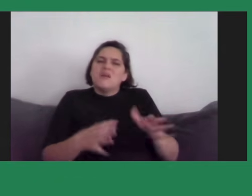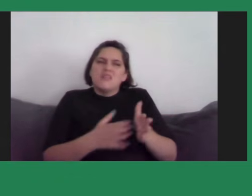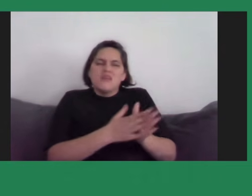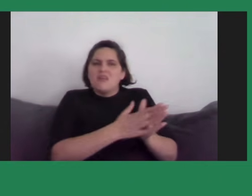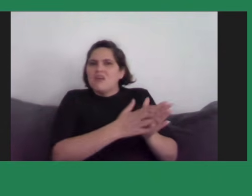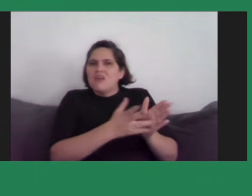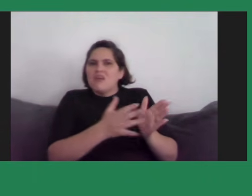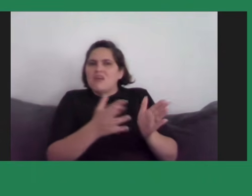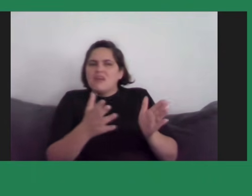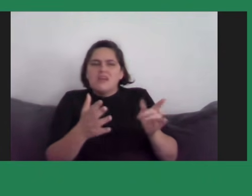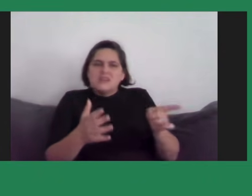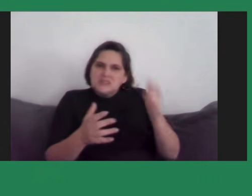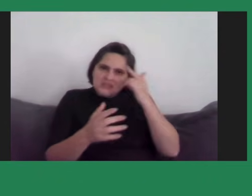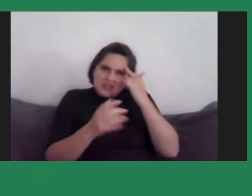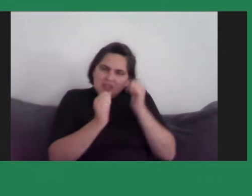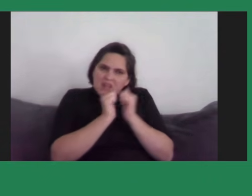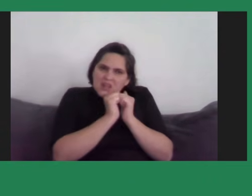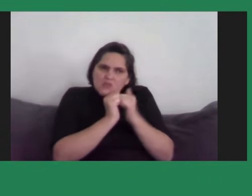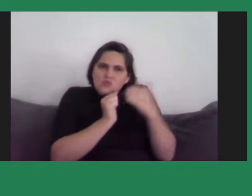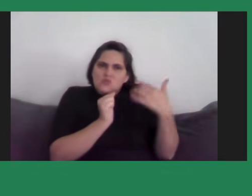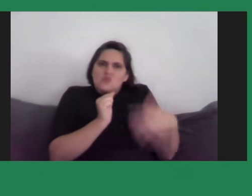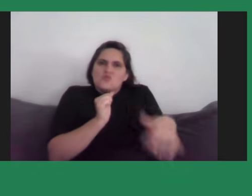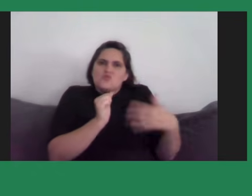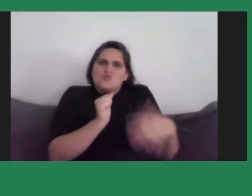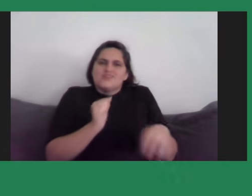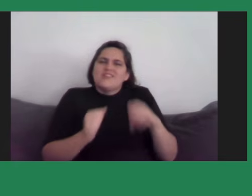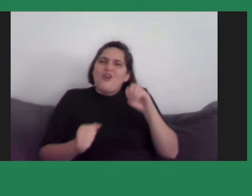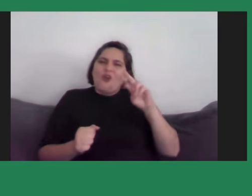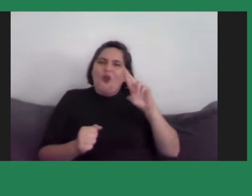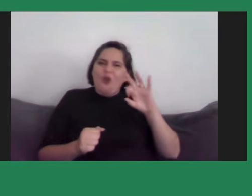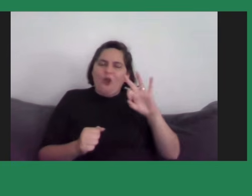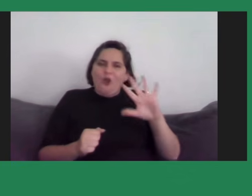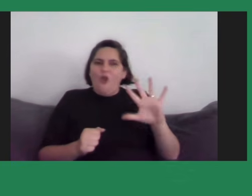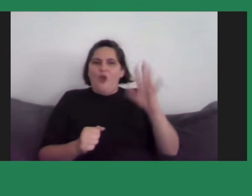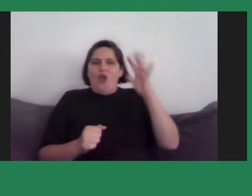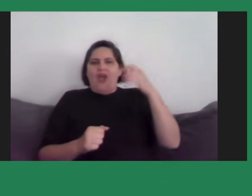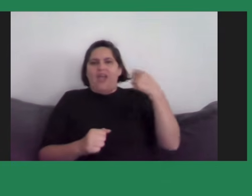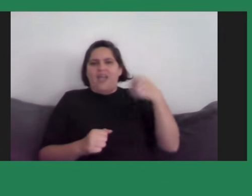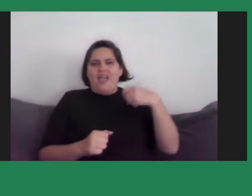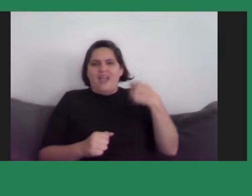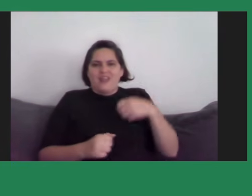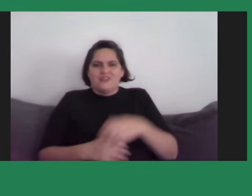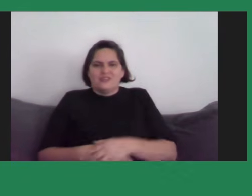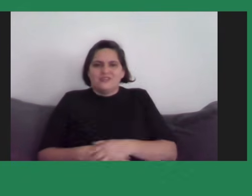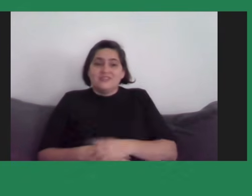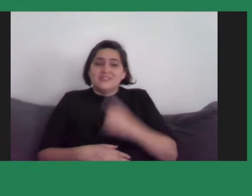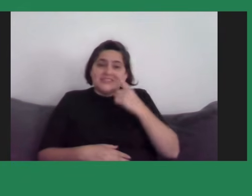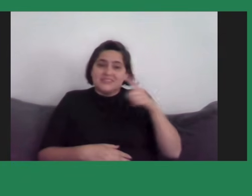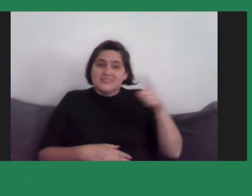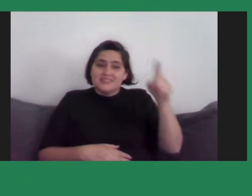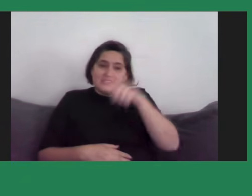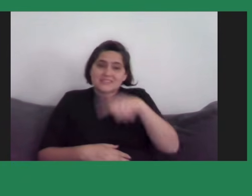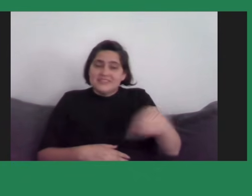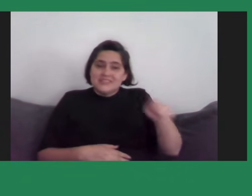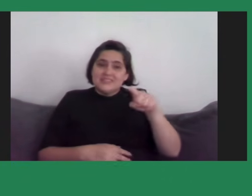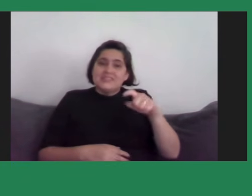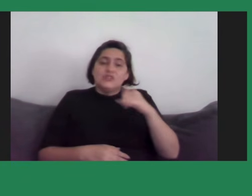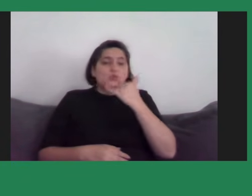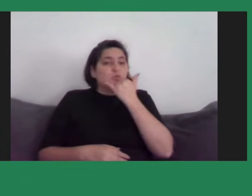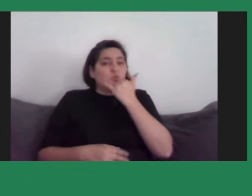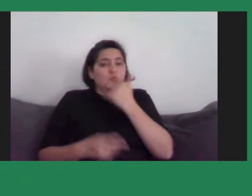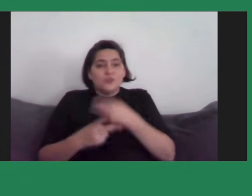ese cerebro, ¿ya? Em, Tenemos acá nuestro canal de YouTube de